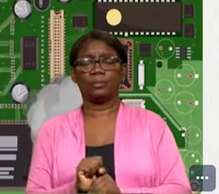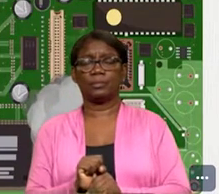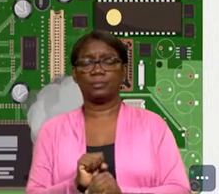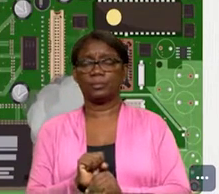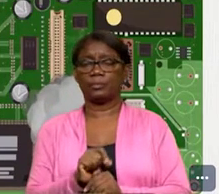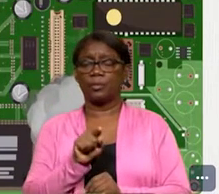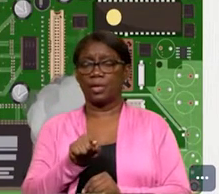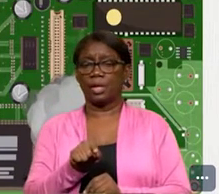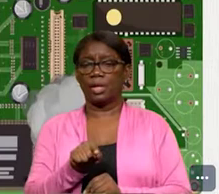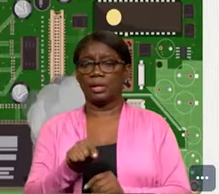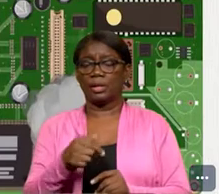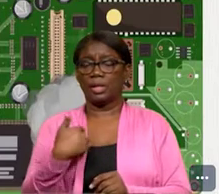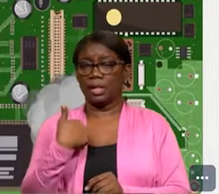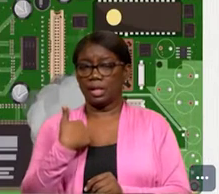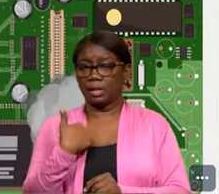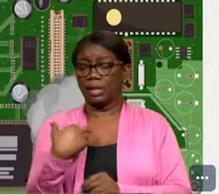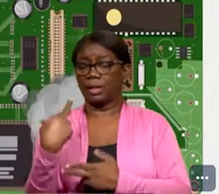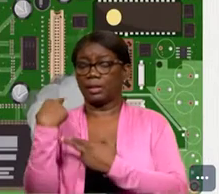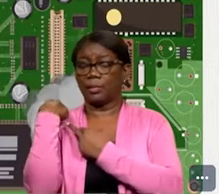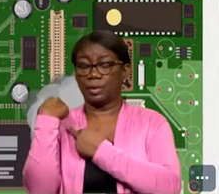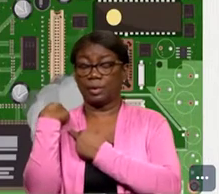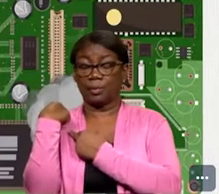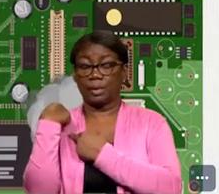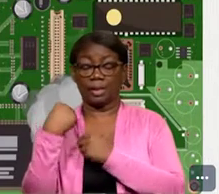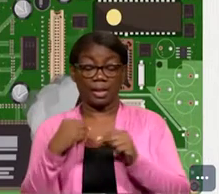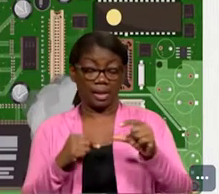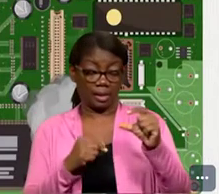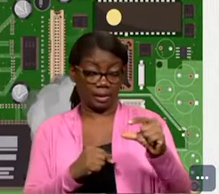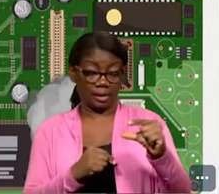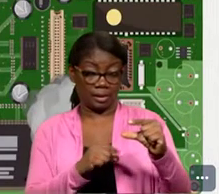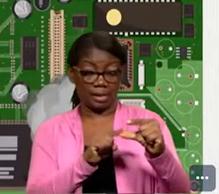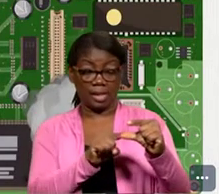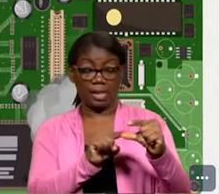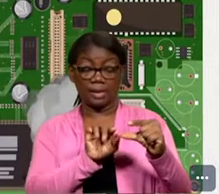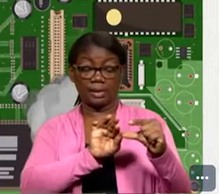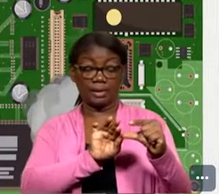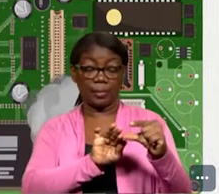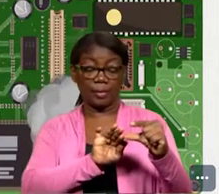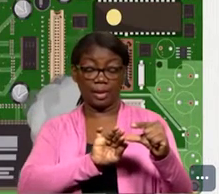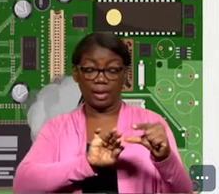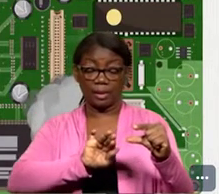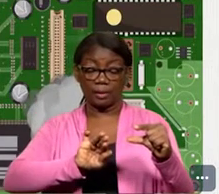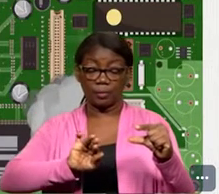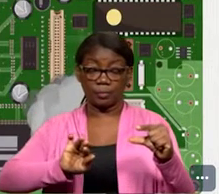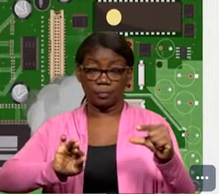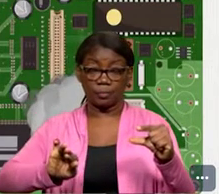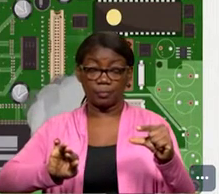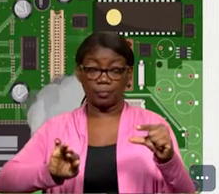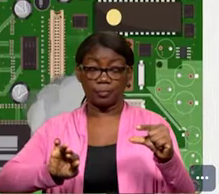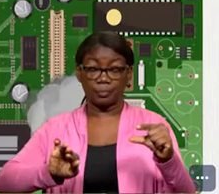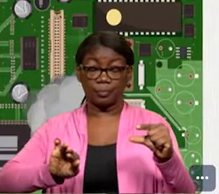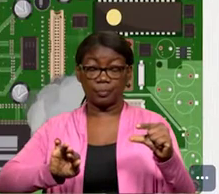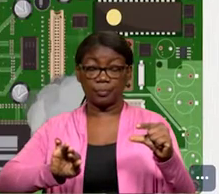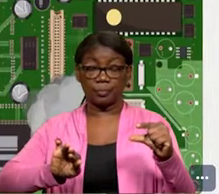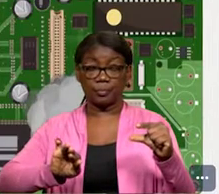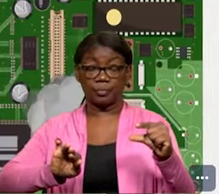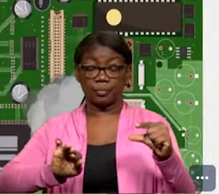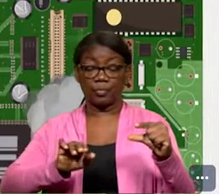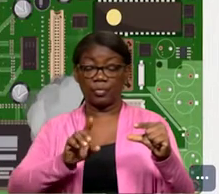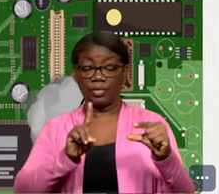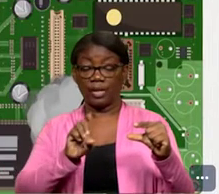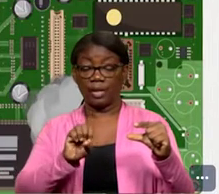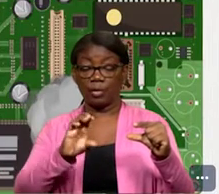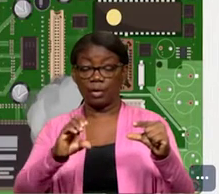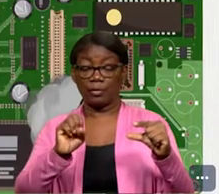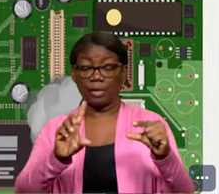él tiene la obligación, dicho circuito, de separar lo que son o